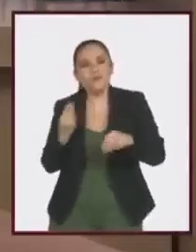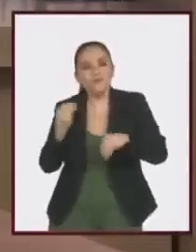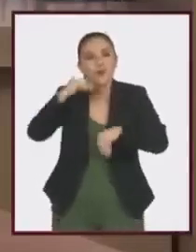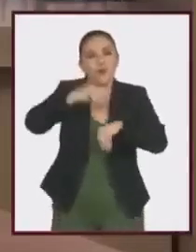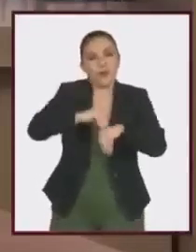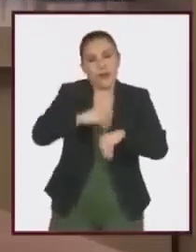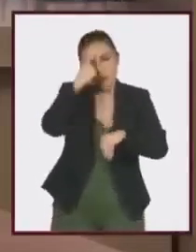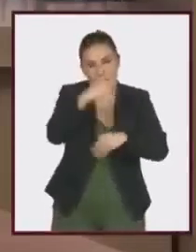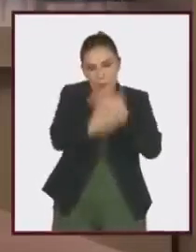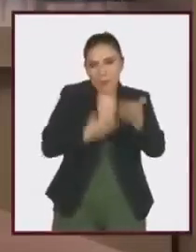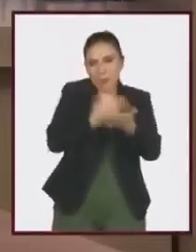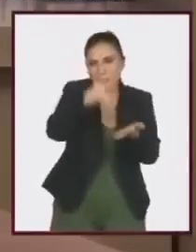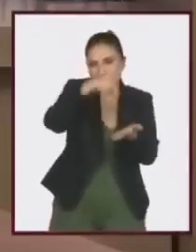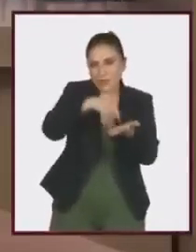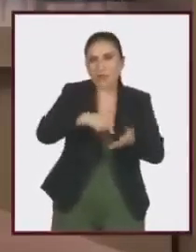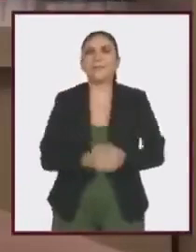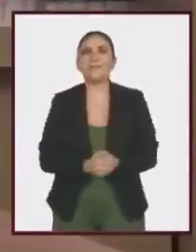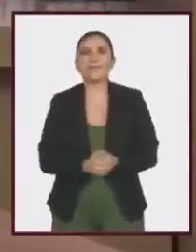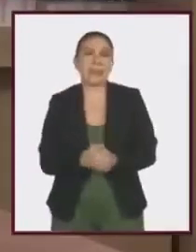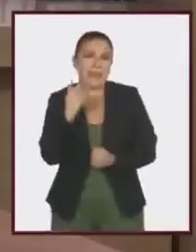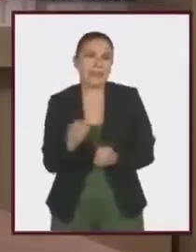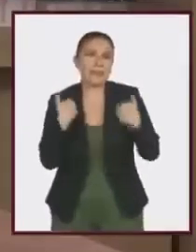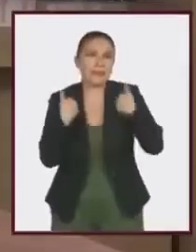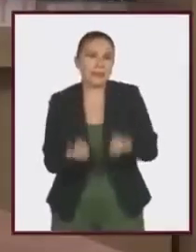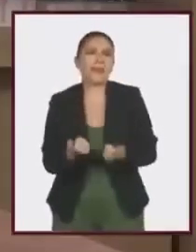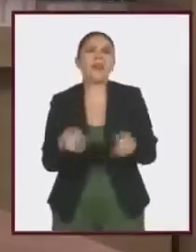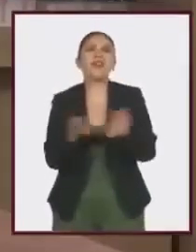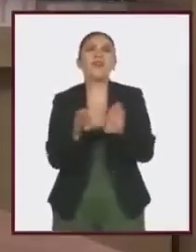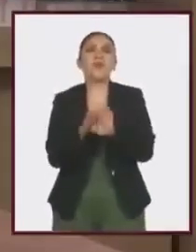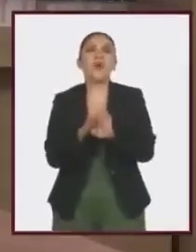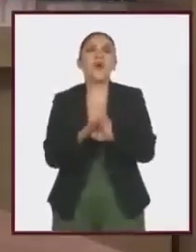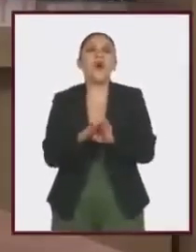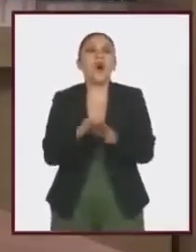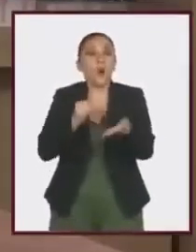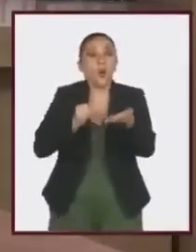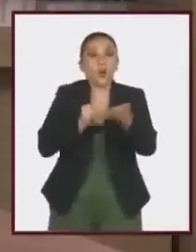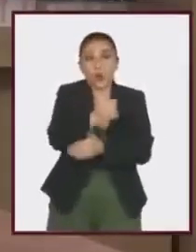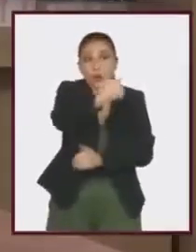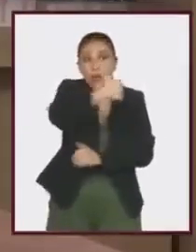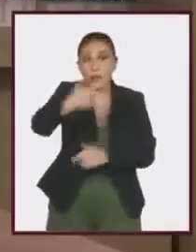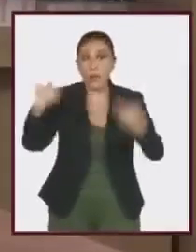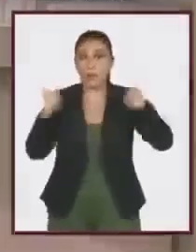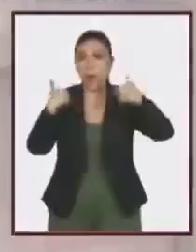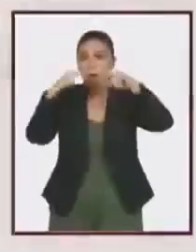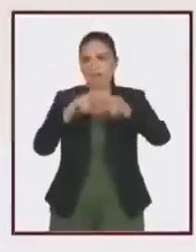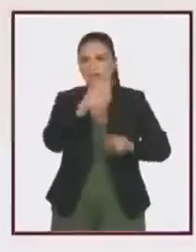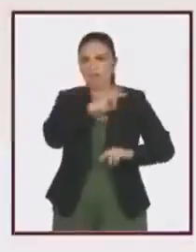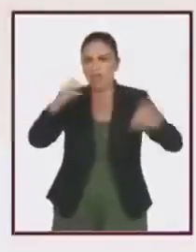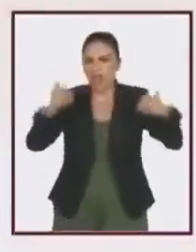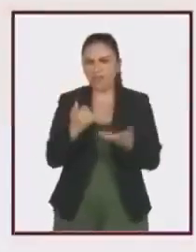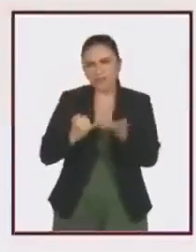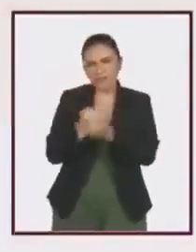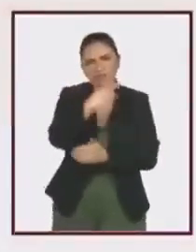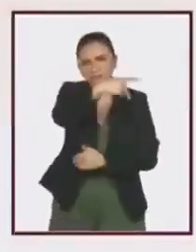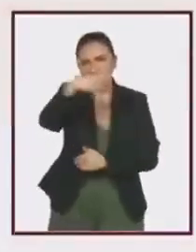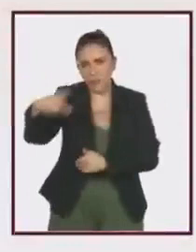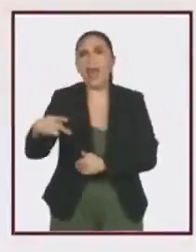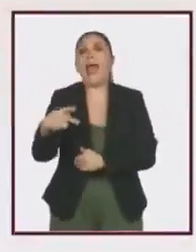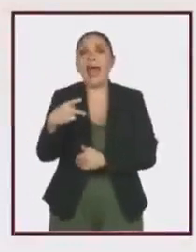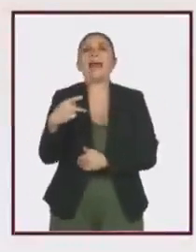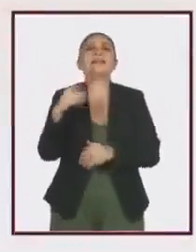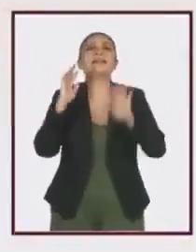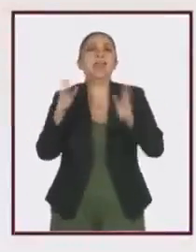curricular. Esto significa, en términos de la autonomía profesional del magisterio, que se le da lugar y